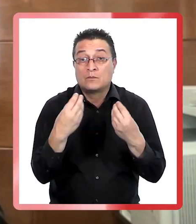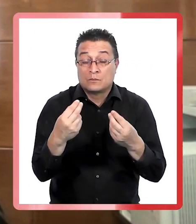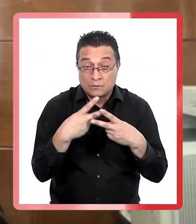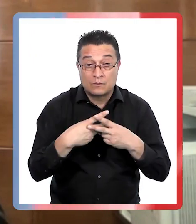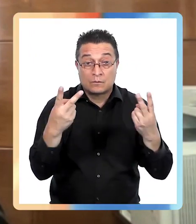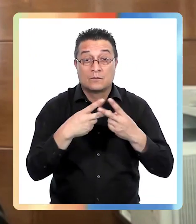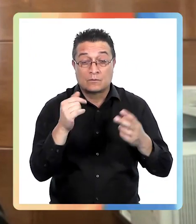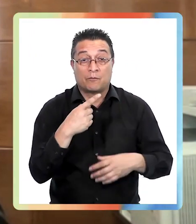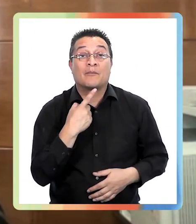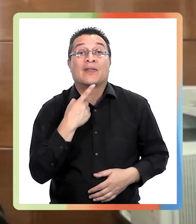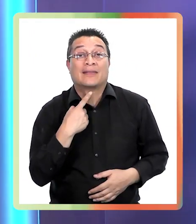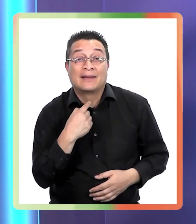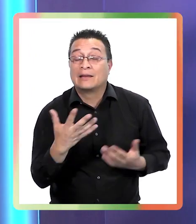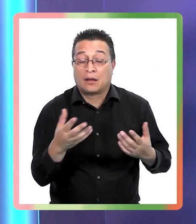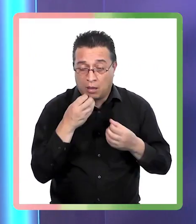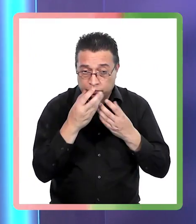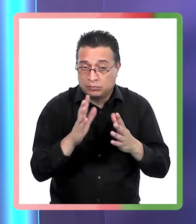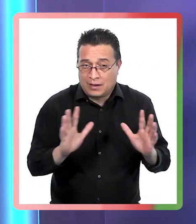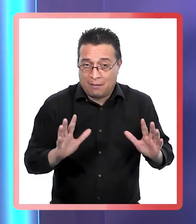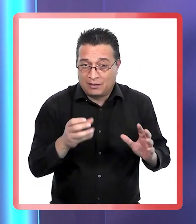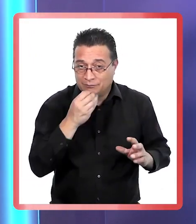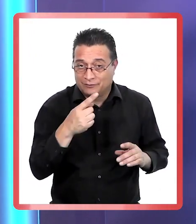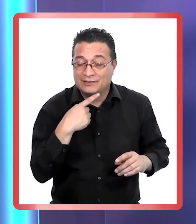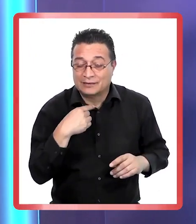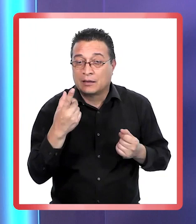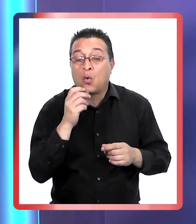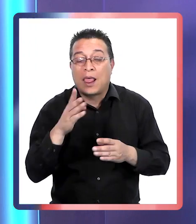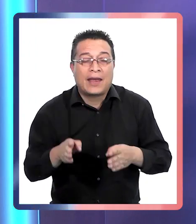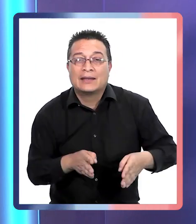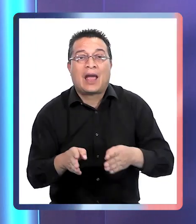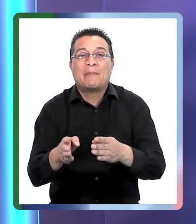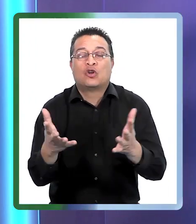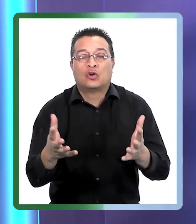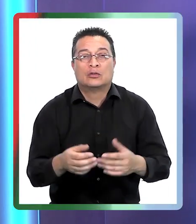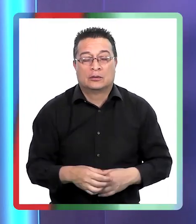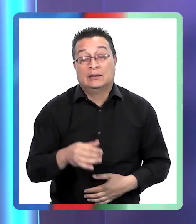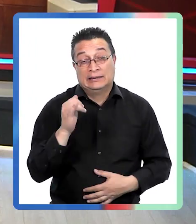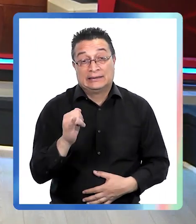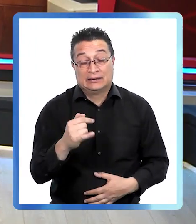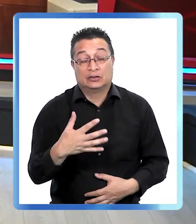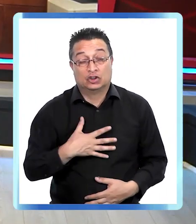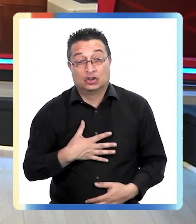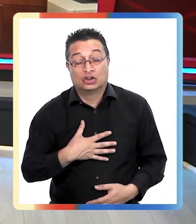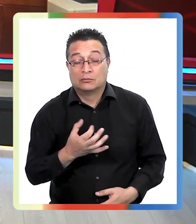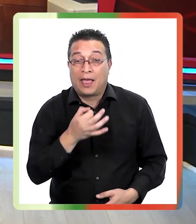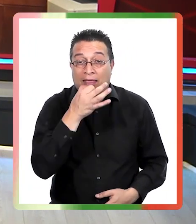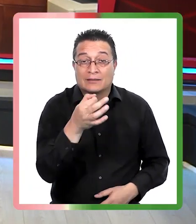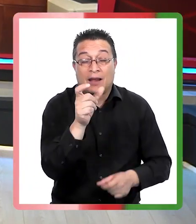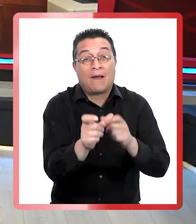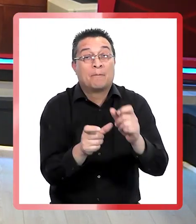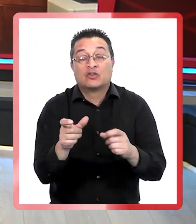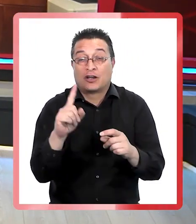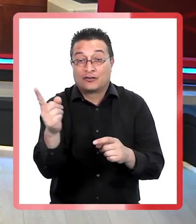¿cierto? Siempre es bueno hacer una declaración de intenciones y ir contando además qué caminos se van a tomar. Sí, yo lo que quisiera decir a